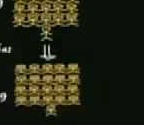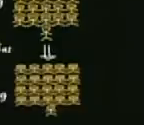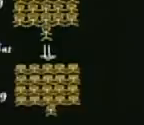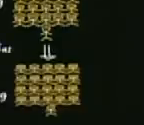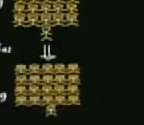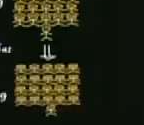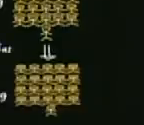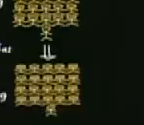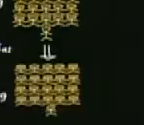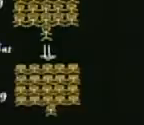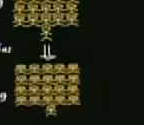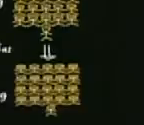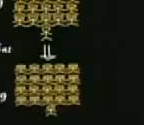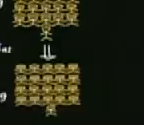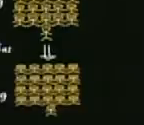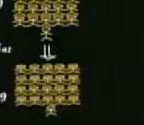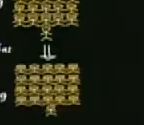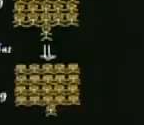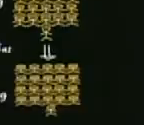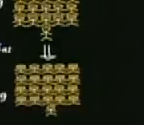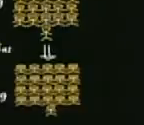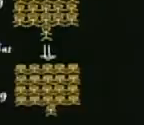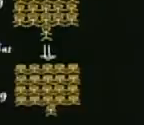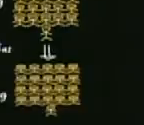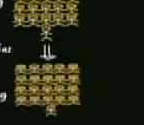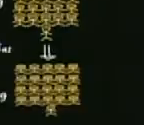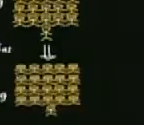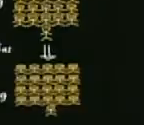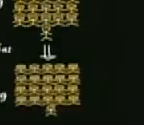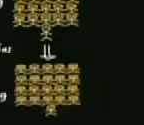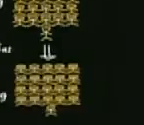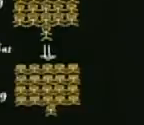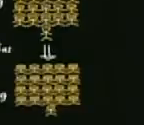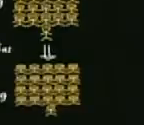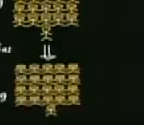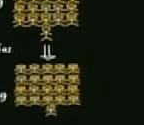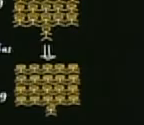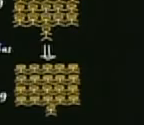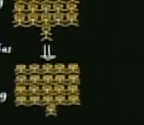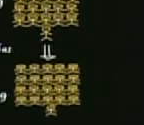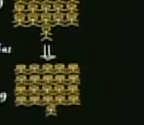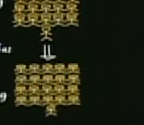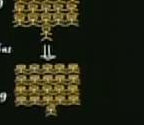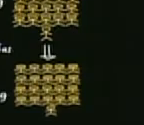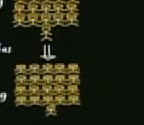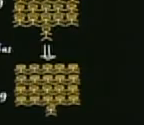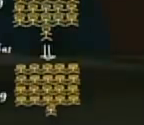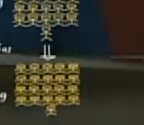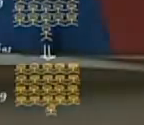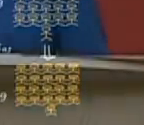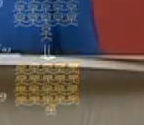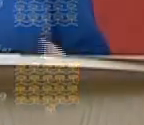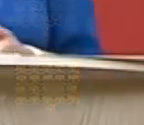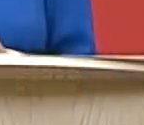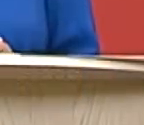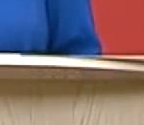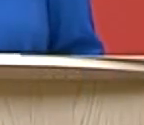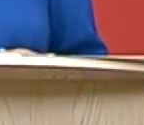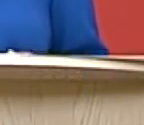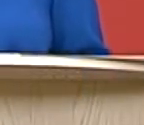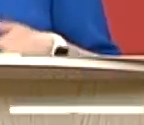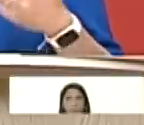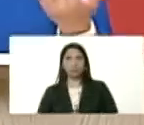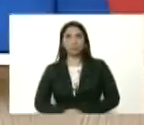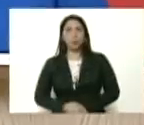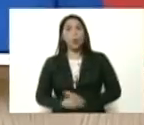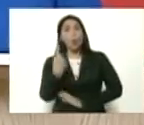tres personas pueden tener esta capacidad? Ustedes saben que una de las características de este novel virus es justamente